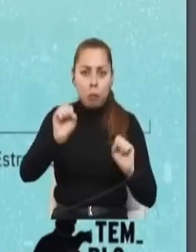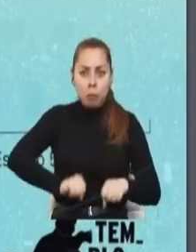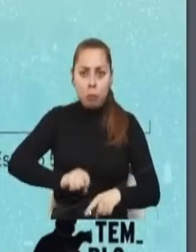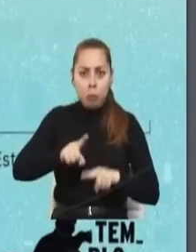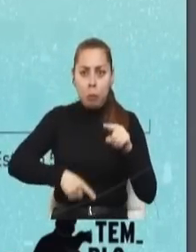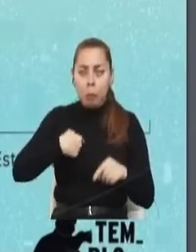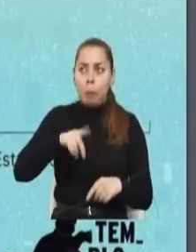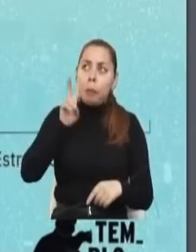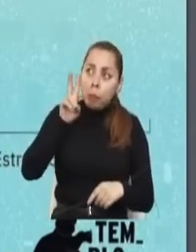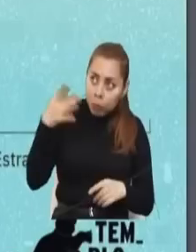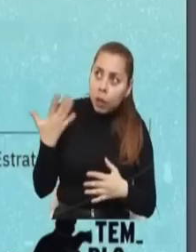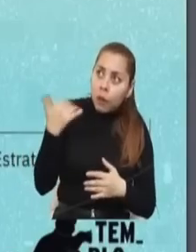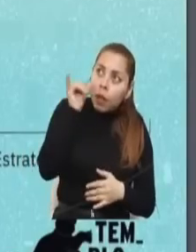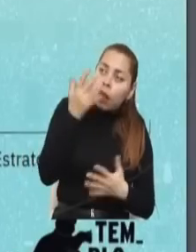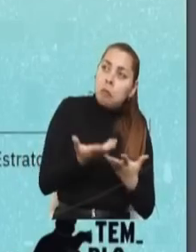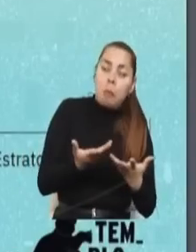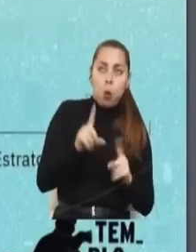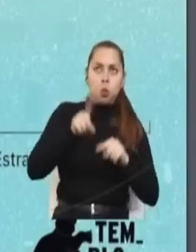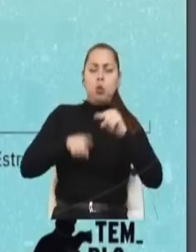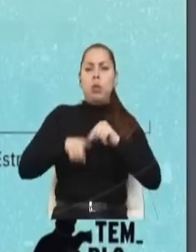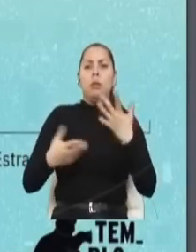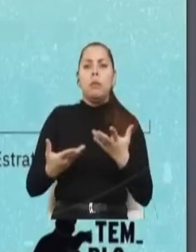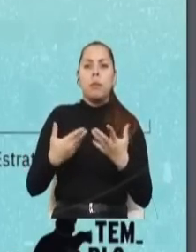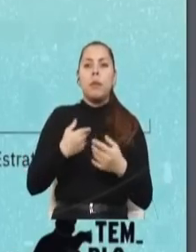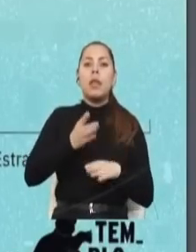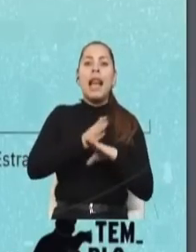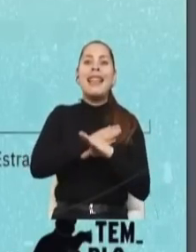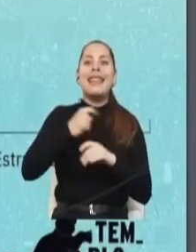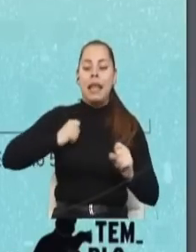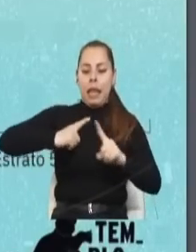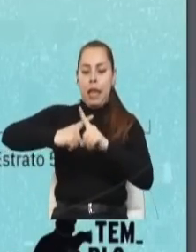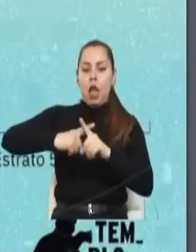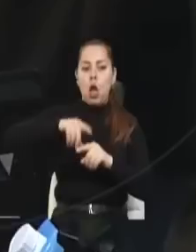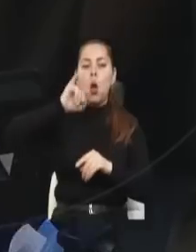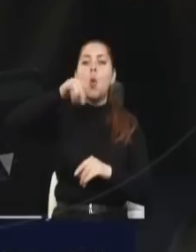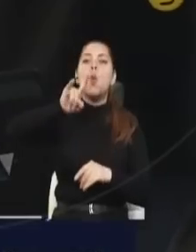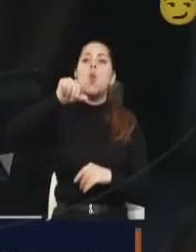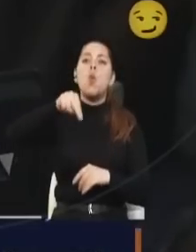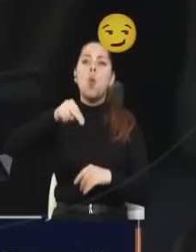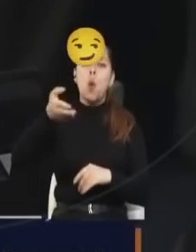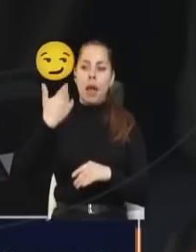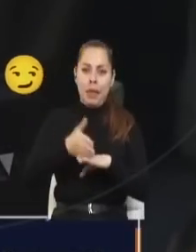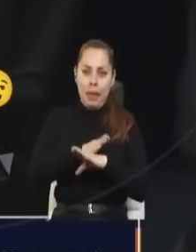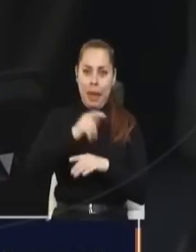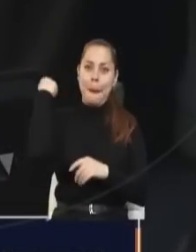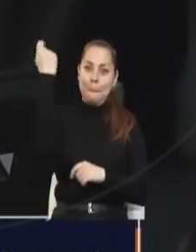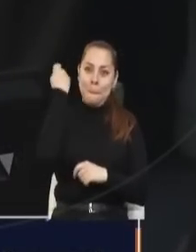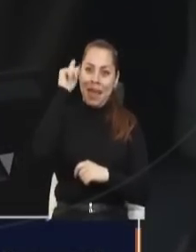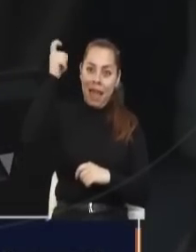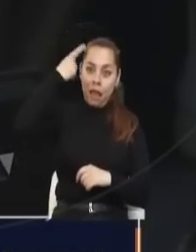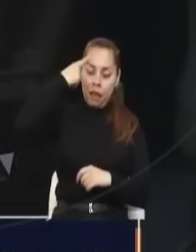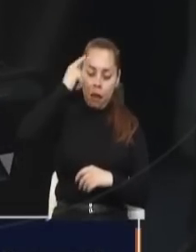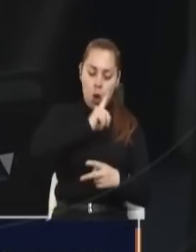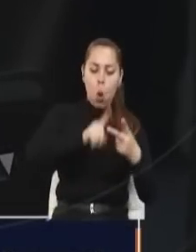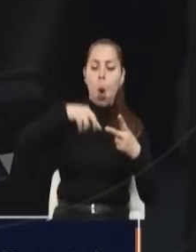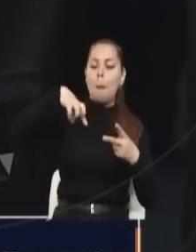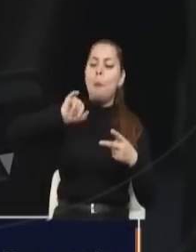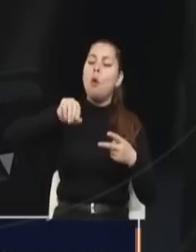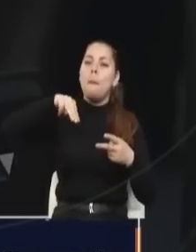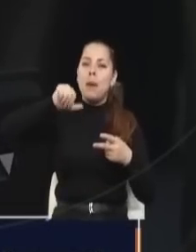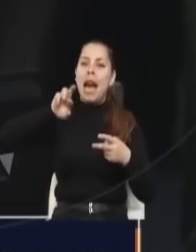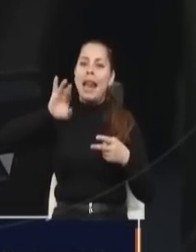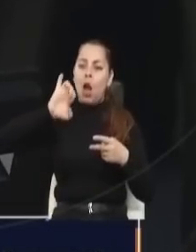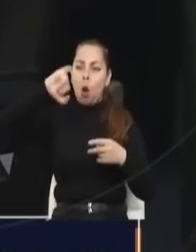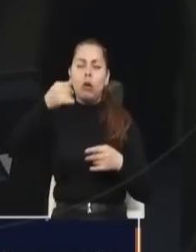dice? Vaya, miren a Juan Sin Miedo, perdón, al exgobernador del Meta, al señor Juan. O miren al señor Pumarejo en Barranquilla, la